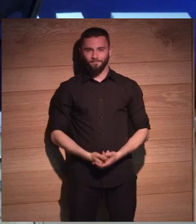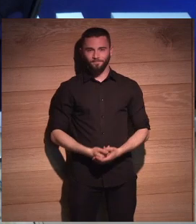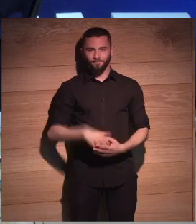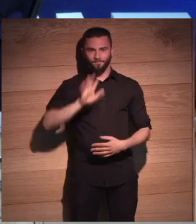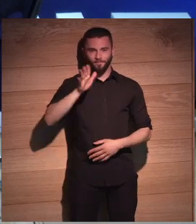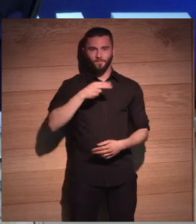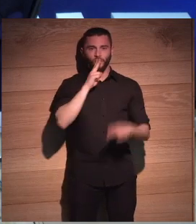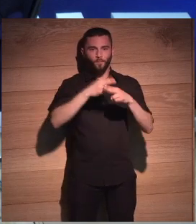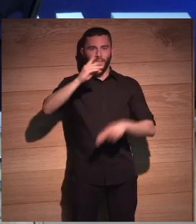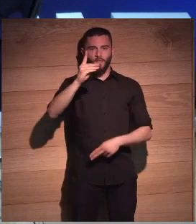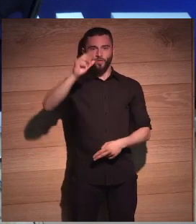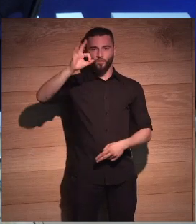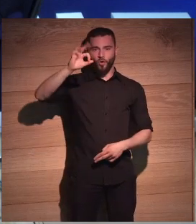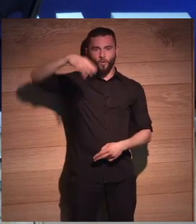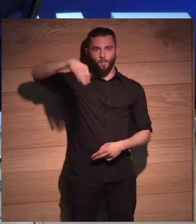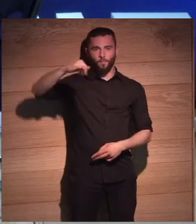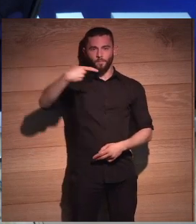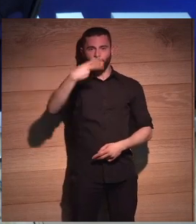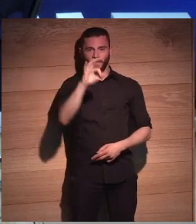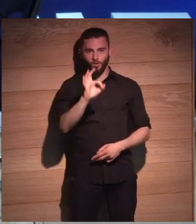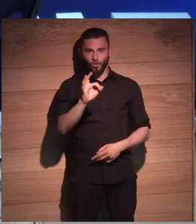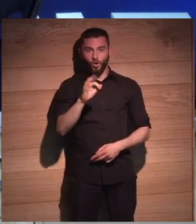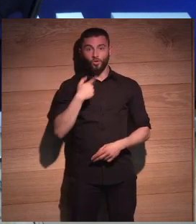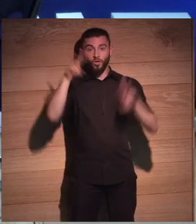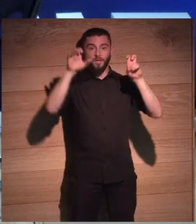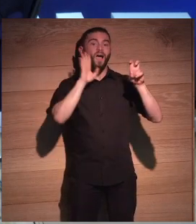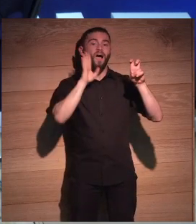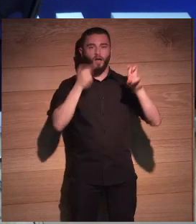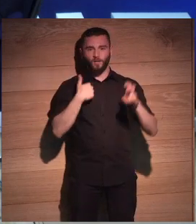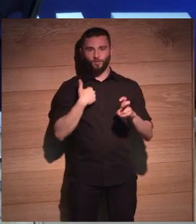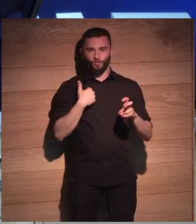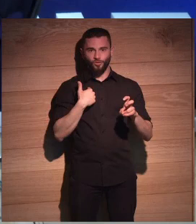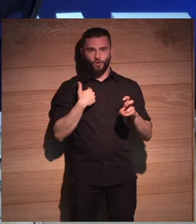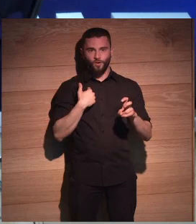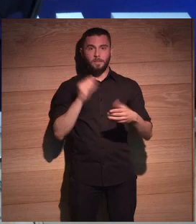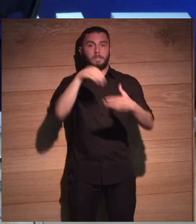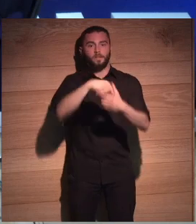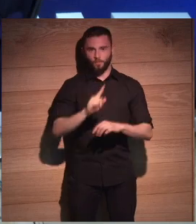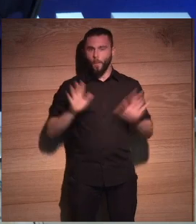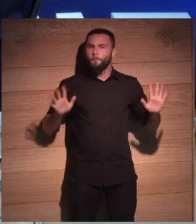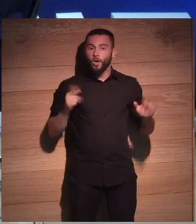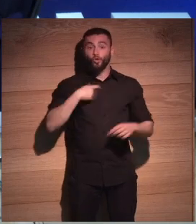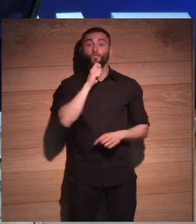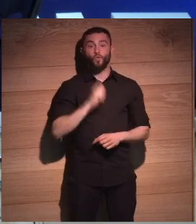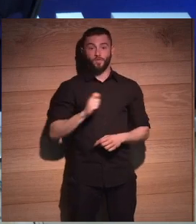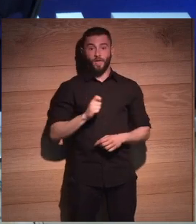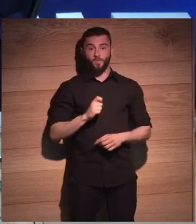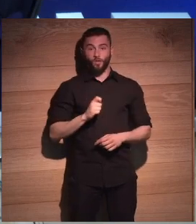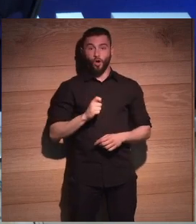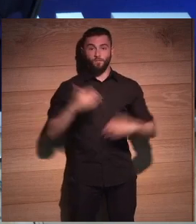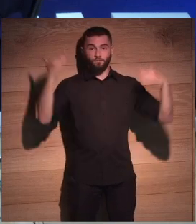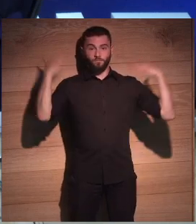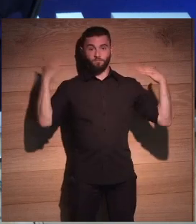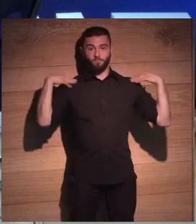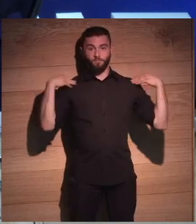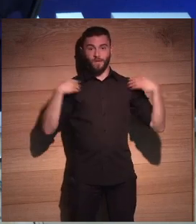Hola, me llamo Domingo. No iba a intervenir sobre ese tema, pero que sepáis que yo dirijo una fundación y que se llama Aprender a Mirar,